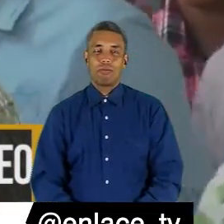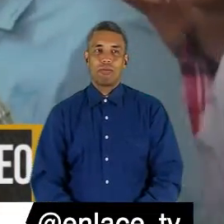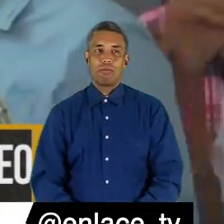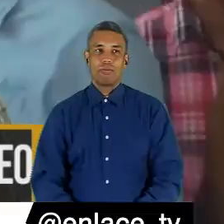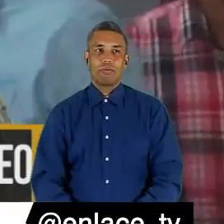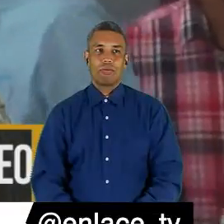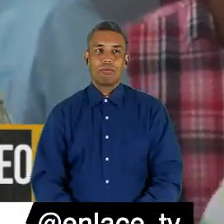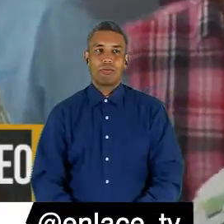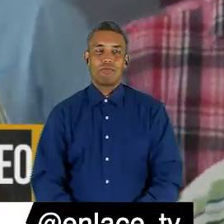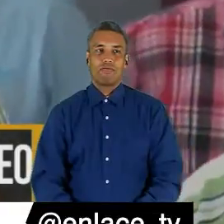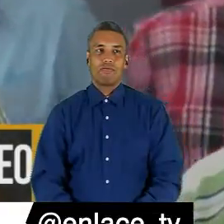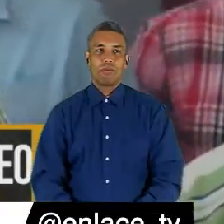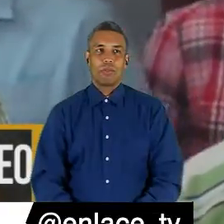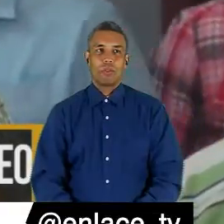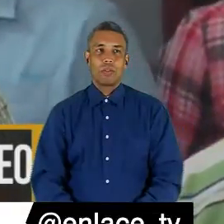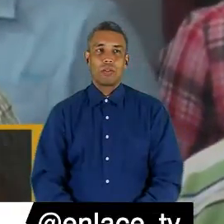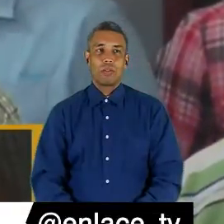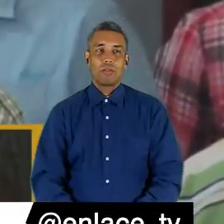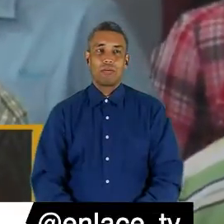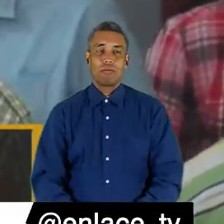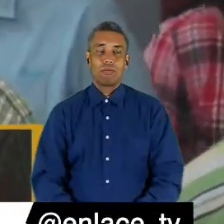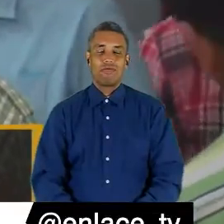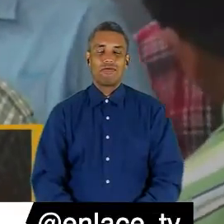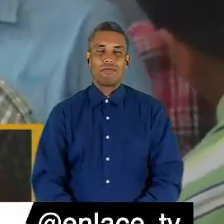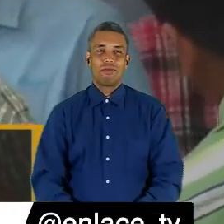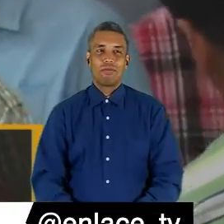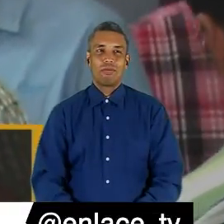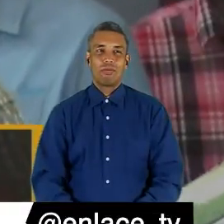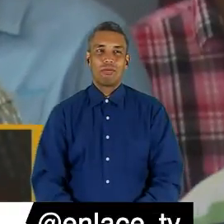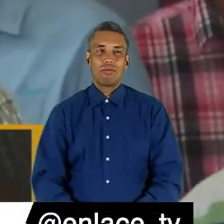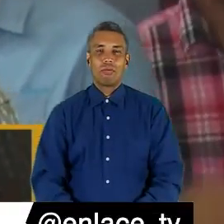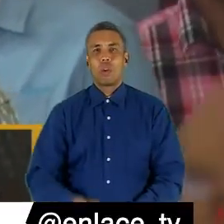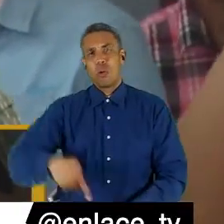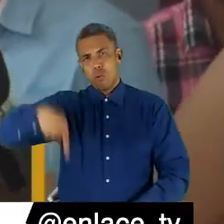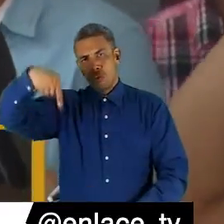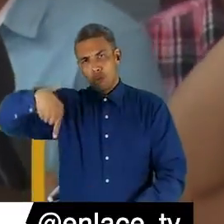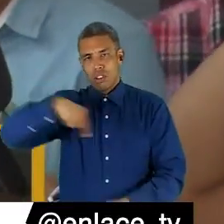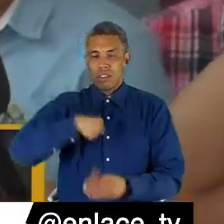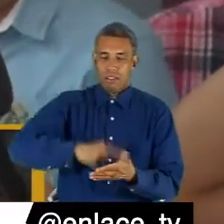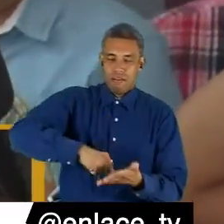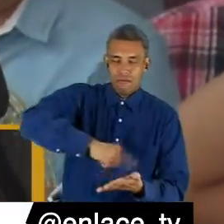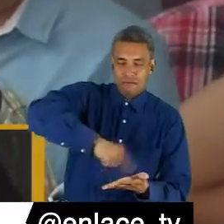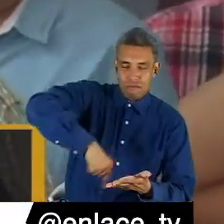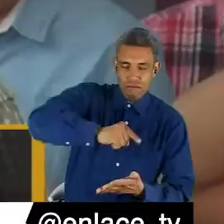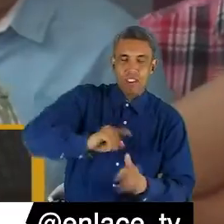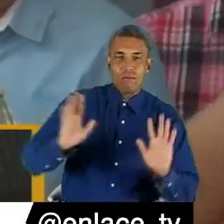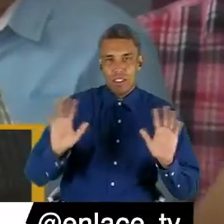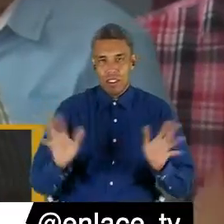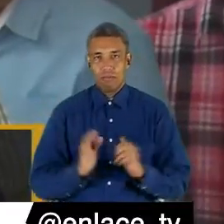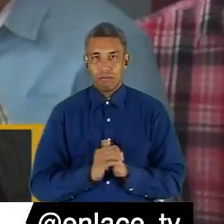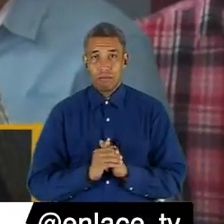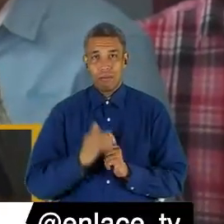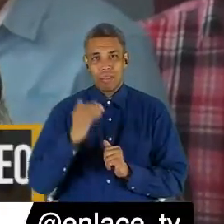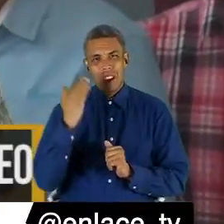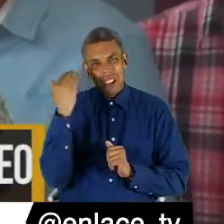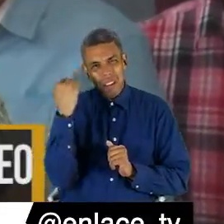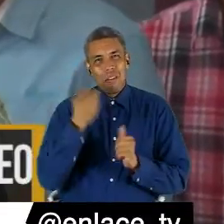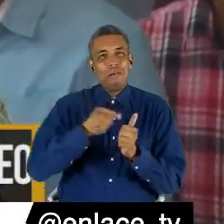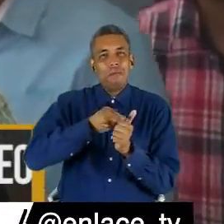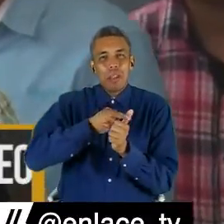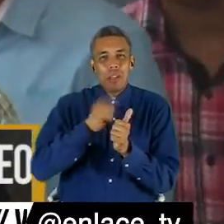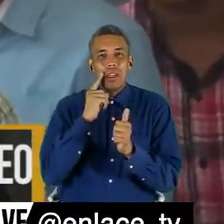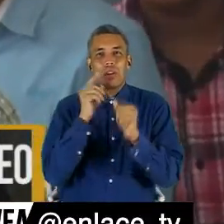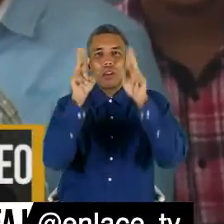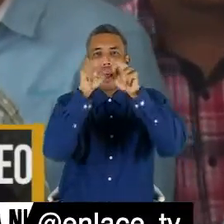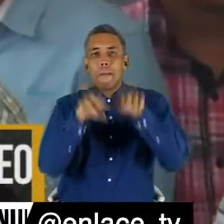después de haberse concertado, de haber estado en la página y de haberse hecho algunas consultas